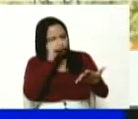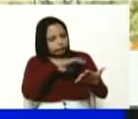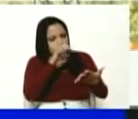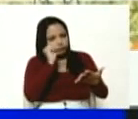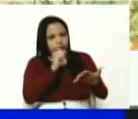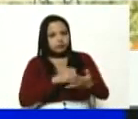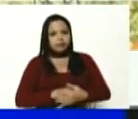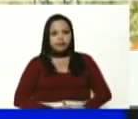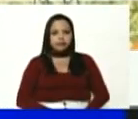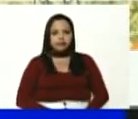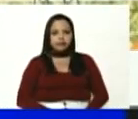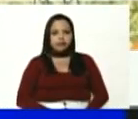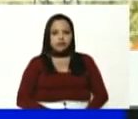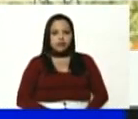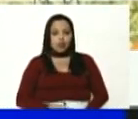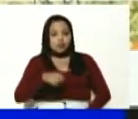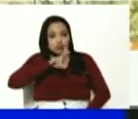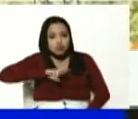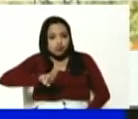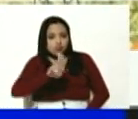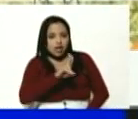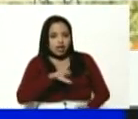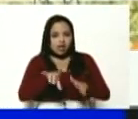y manejar la ley